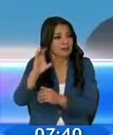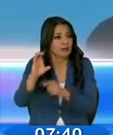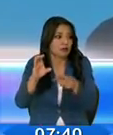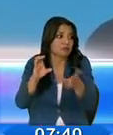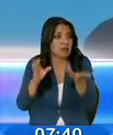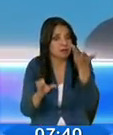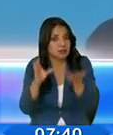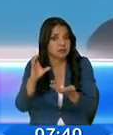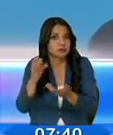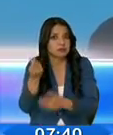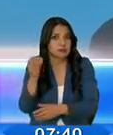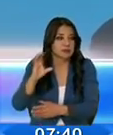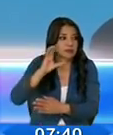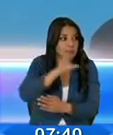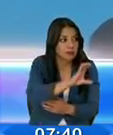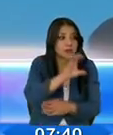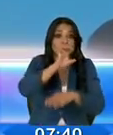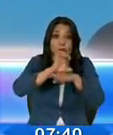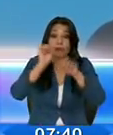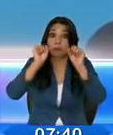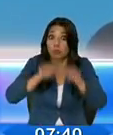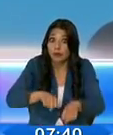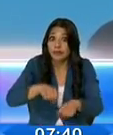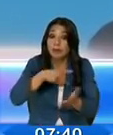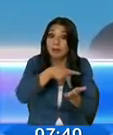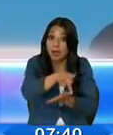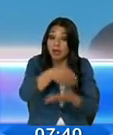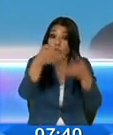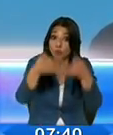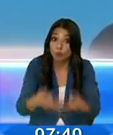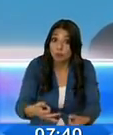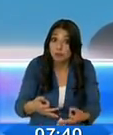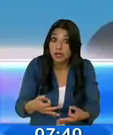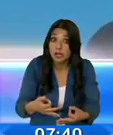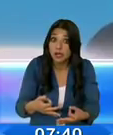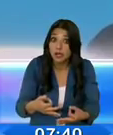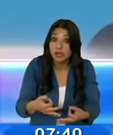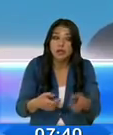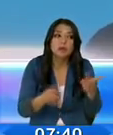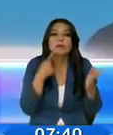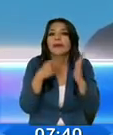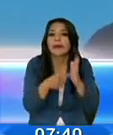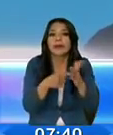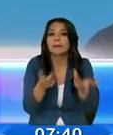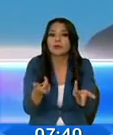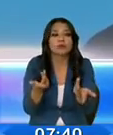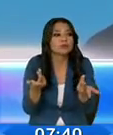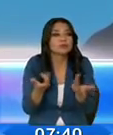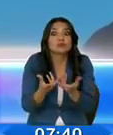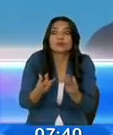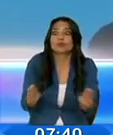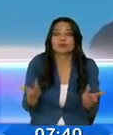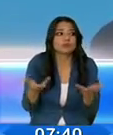¿Qué posibilidades hay de que el Ecuador cumpla el laudo en caso de que nosotros no